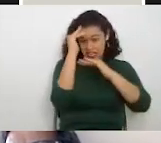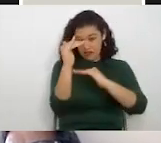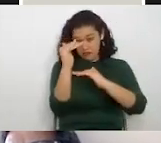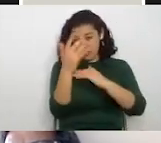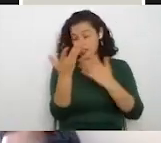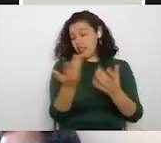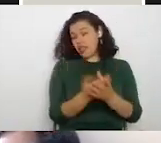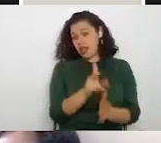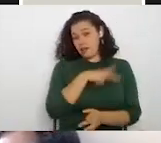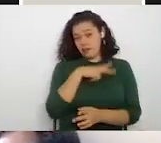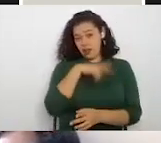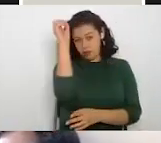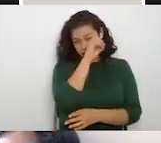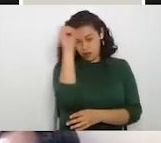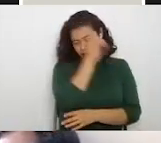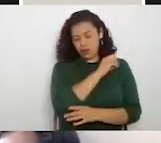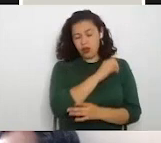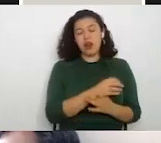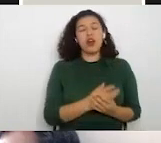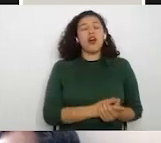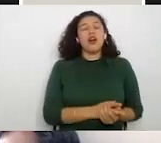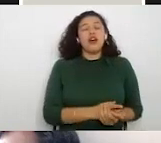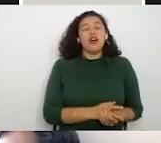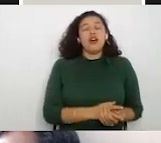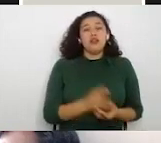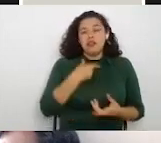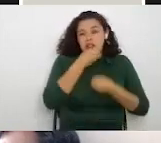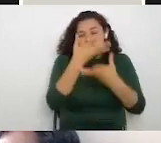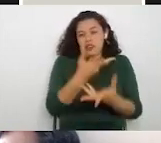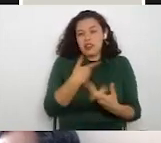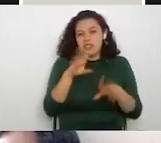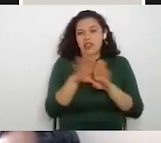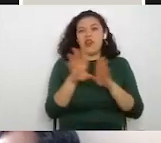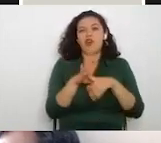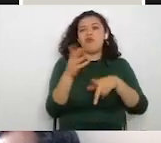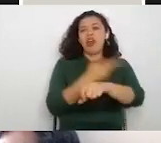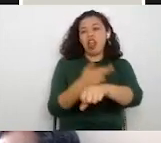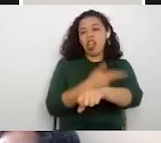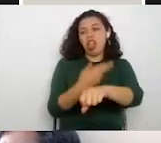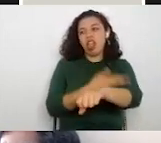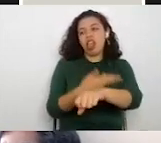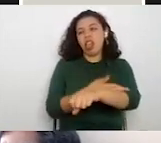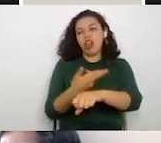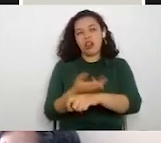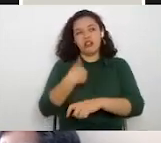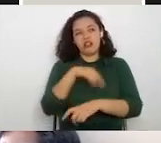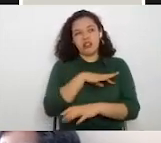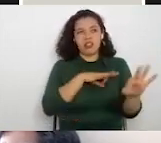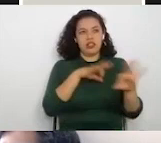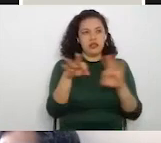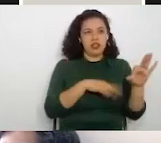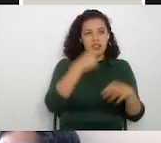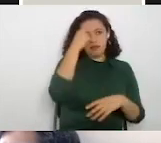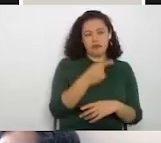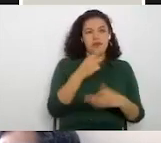en mi opinión nos estamos, perdóneme por la expresión, burocratizando, y estamos trabajando mucho para el control